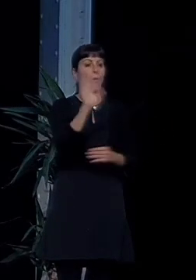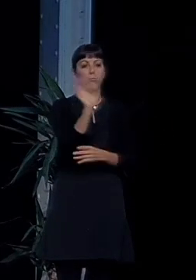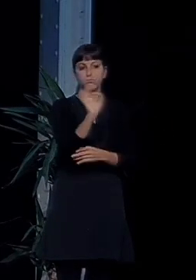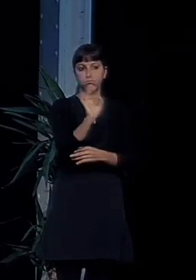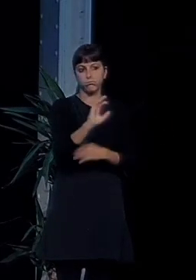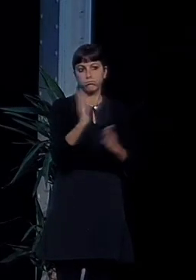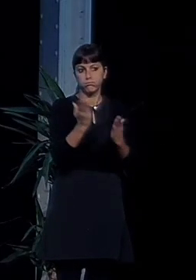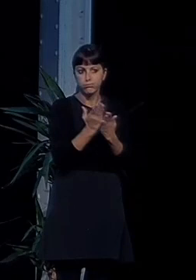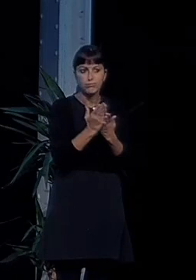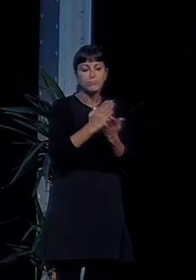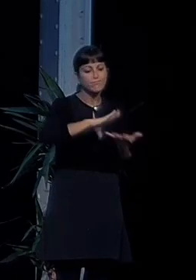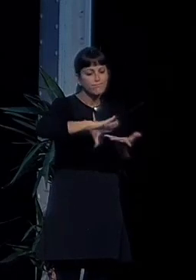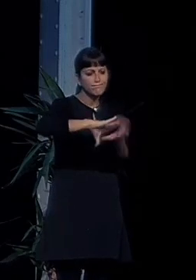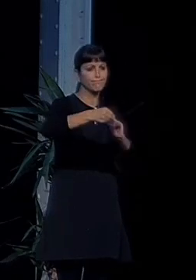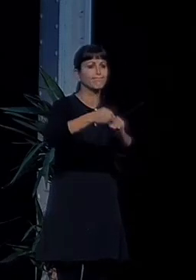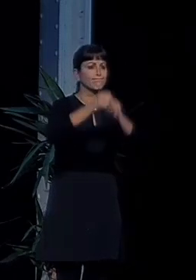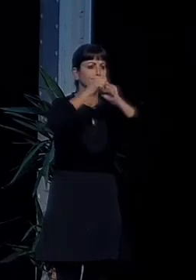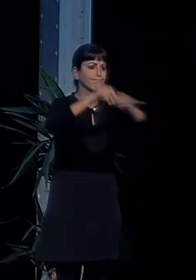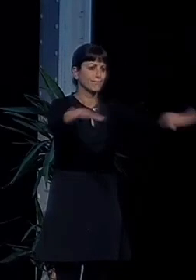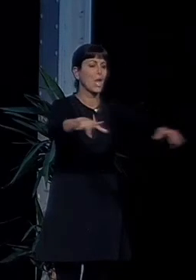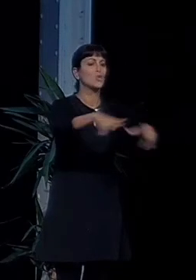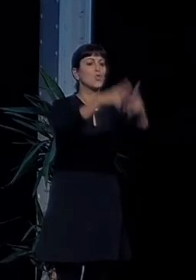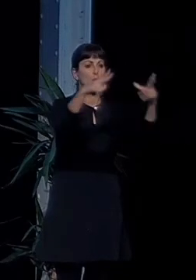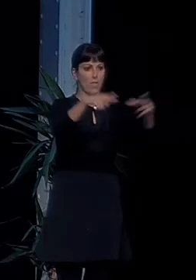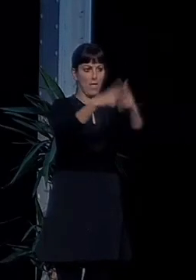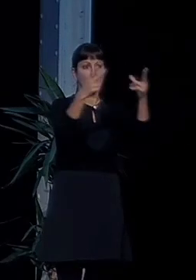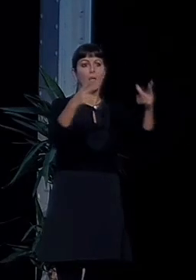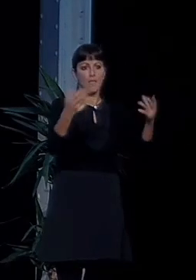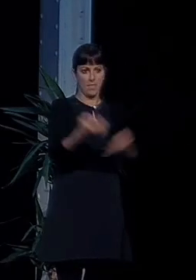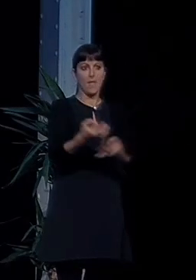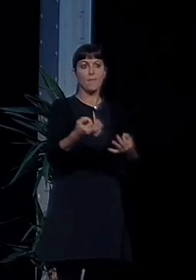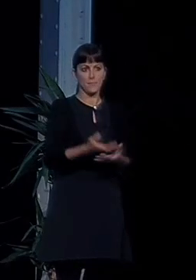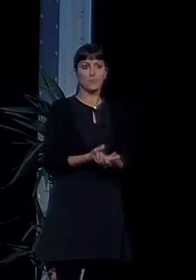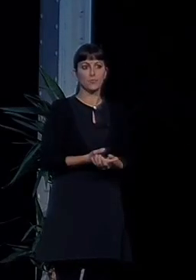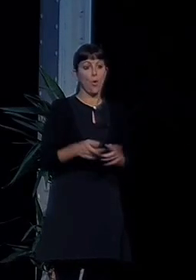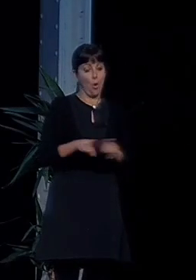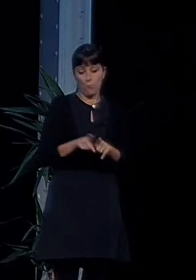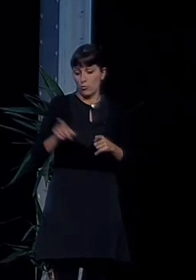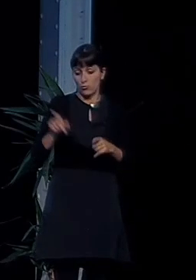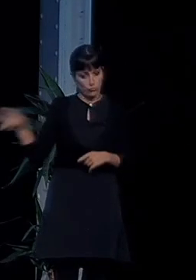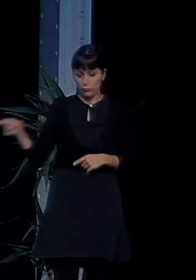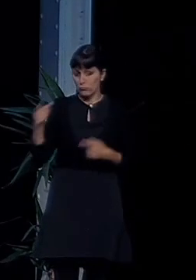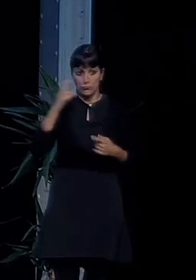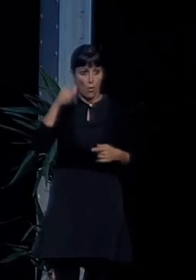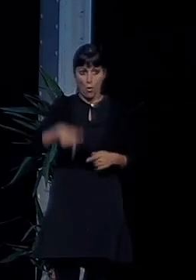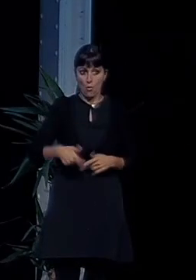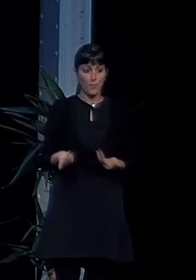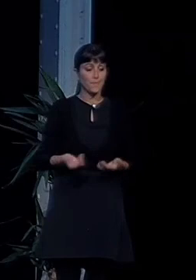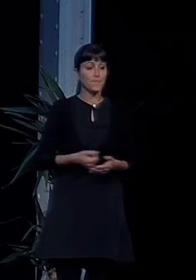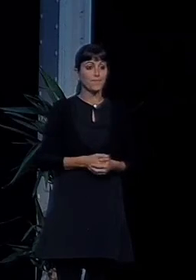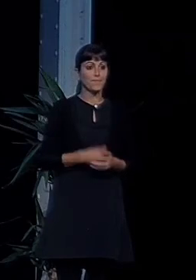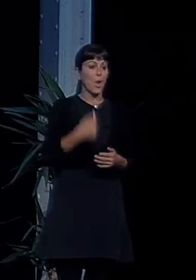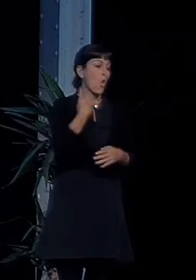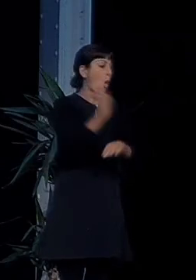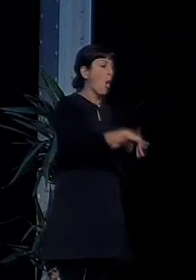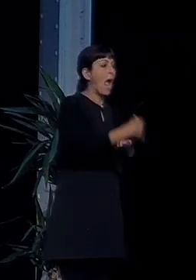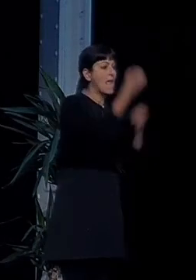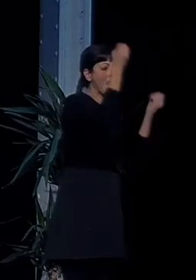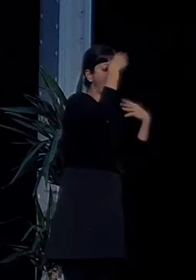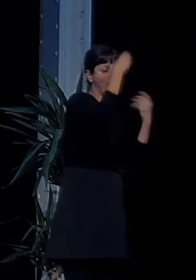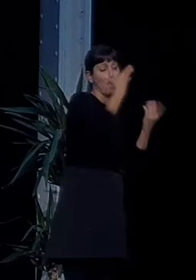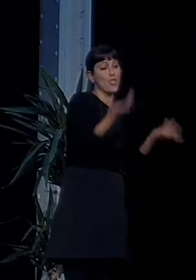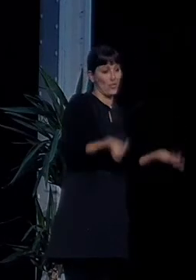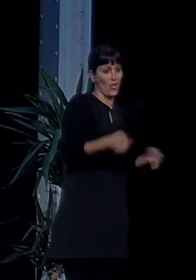trasladarlo a la sociedad y hacer esta transferencia de conocimiento que estás haciendo ahora. Sí, bueno, eso es porque yo no soy de la academia, soy más de calle, pero... Haces